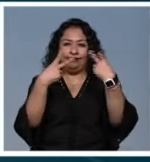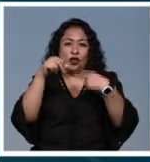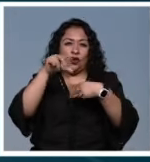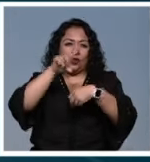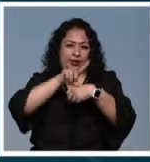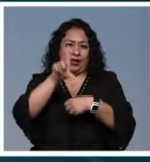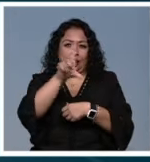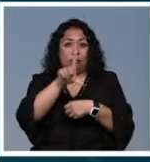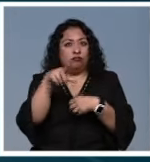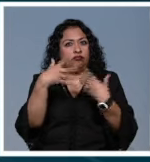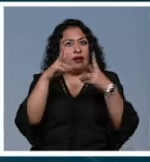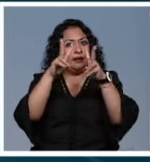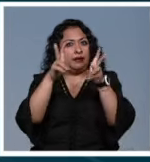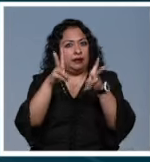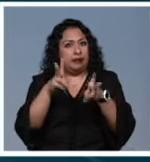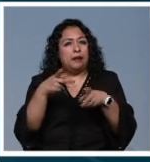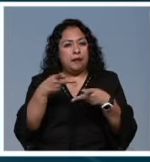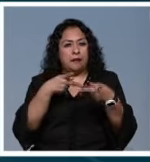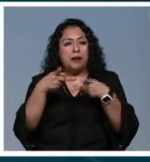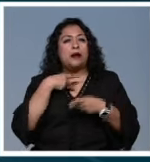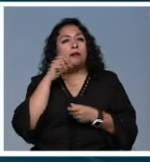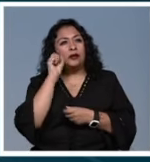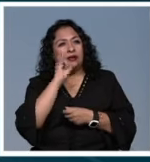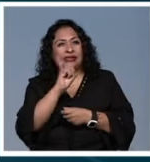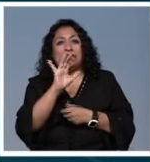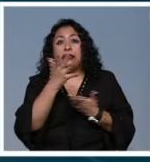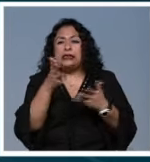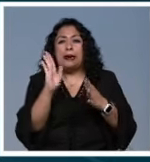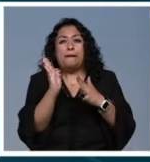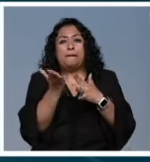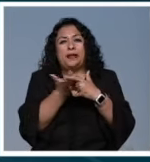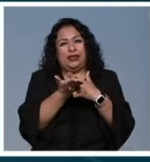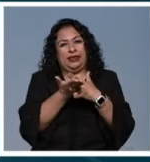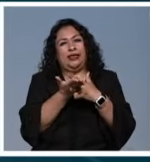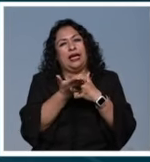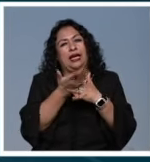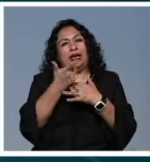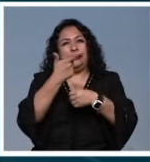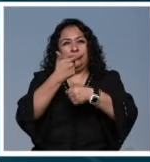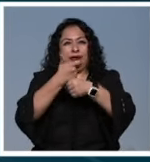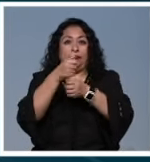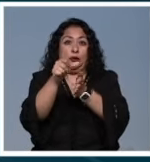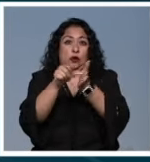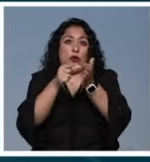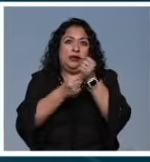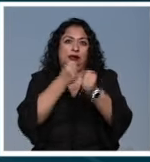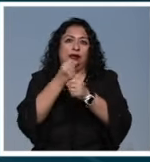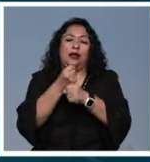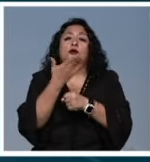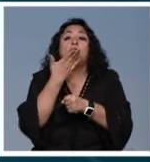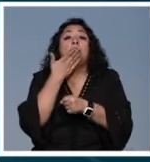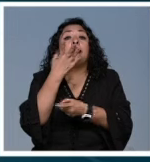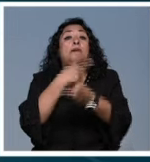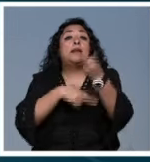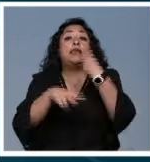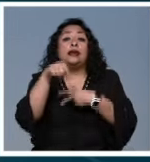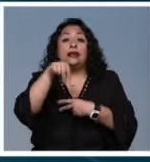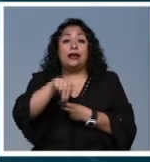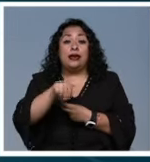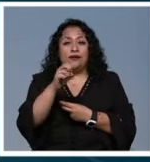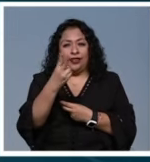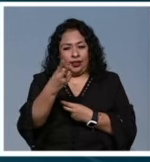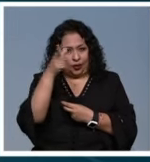este lunes. Grandes contenidos hemos preparado. Así es, ya a mitad del séptimo mes del año, les damos la más cordial bienvenida a Noticias